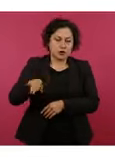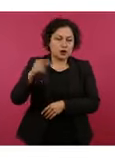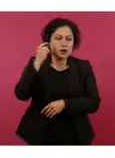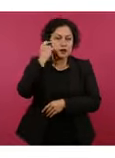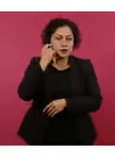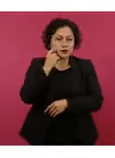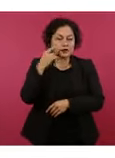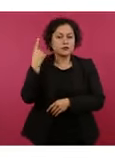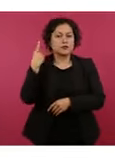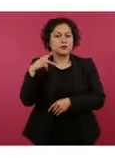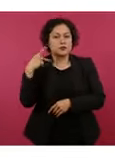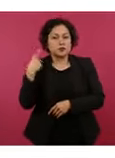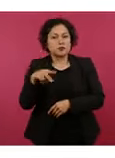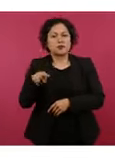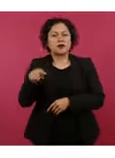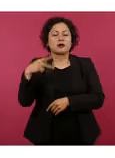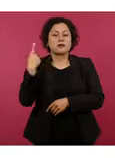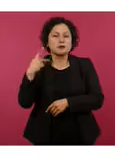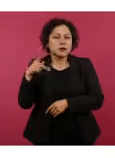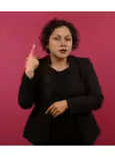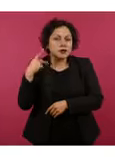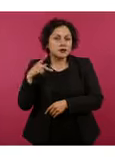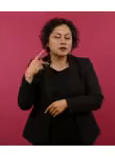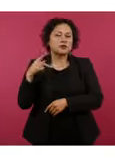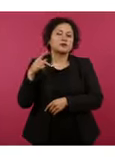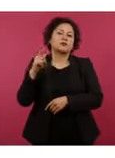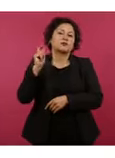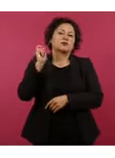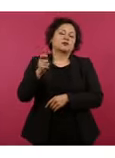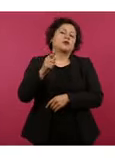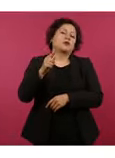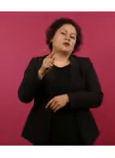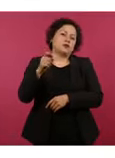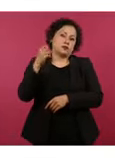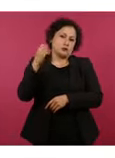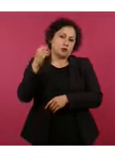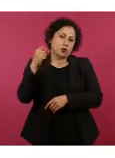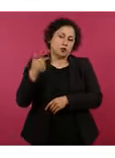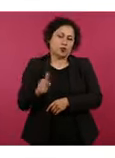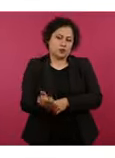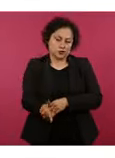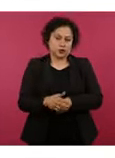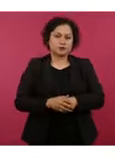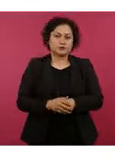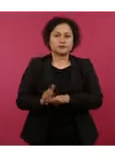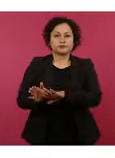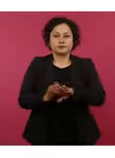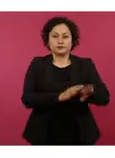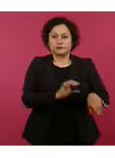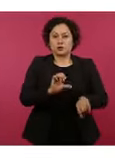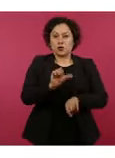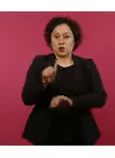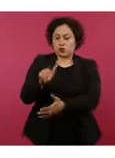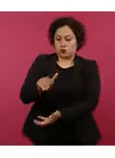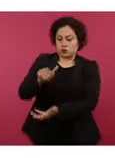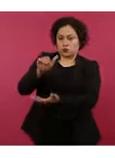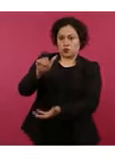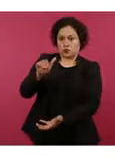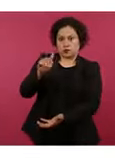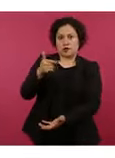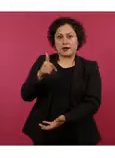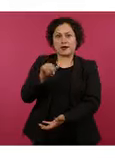Puebla, Veracruz, Guanajuato, entre otros. En el caso del gas por kilo, el que compramos en cilindro, también tenemos